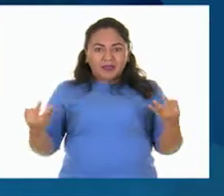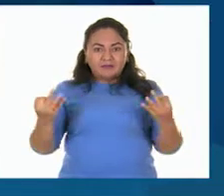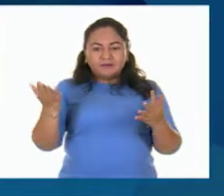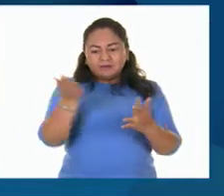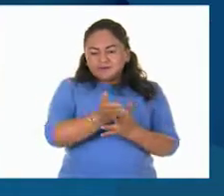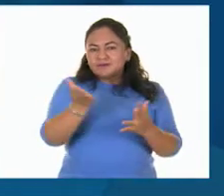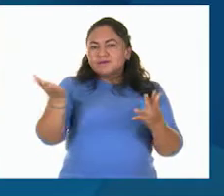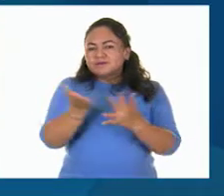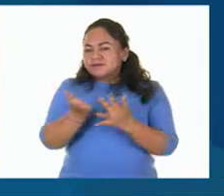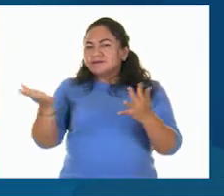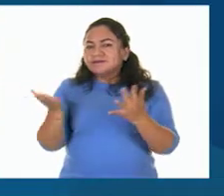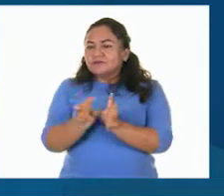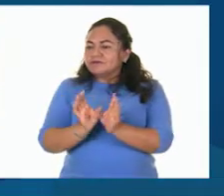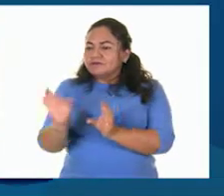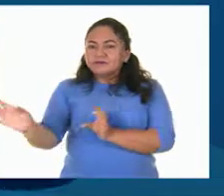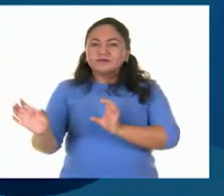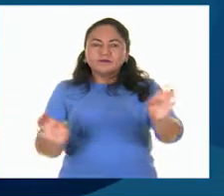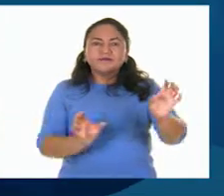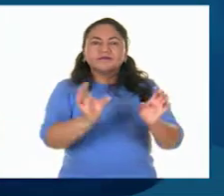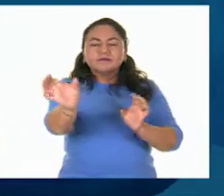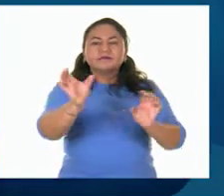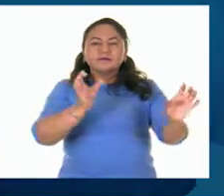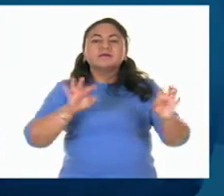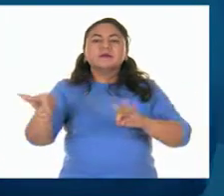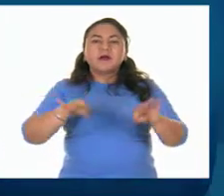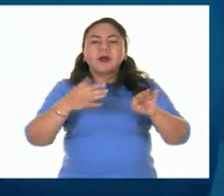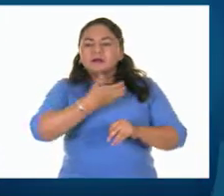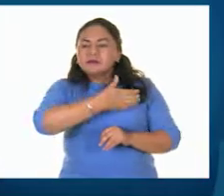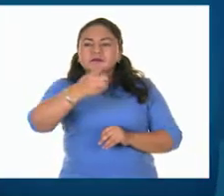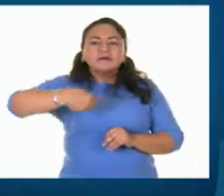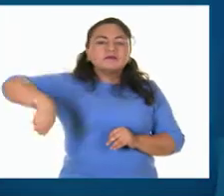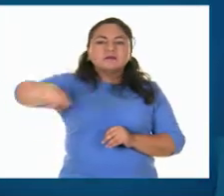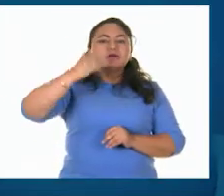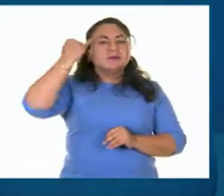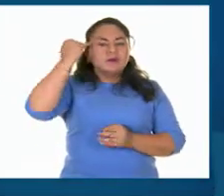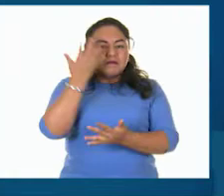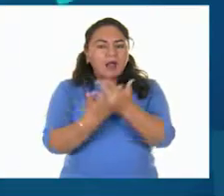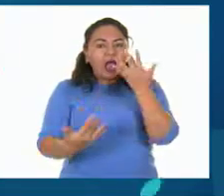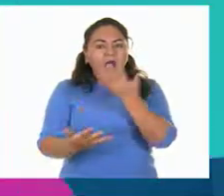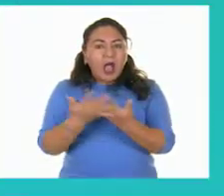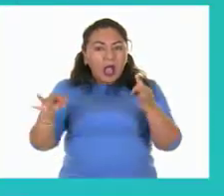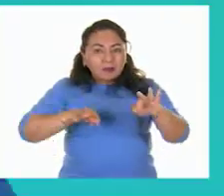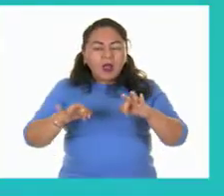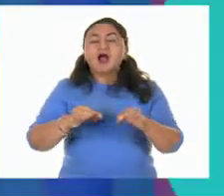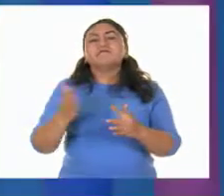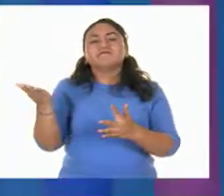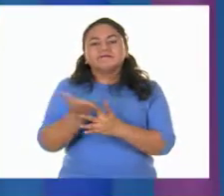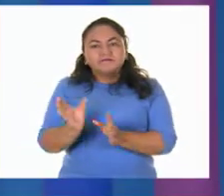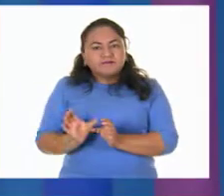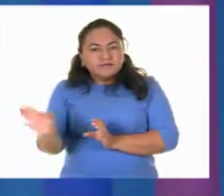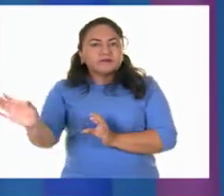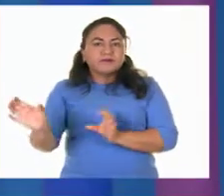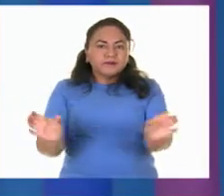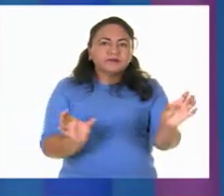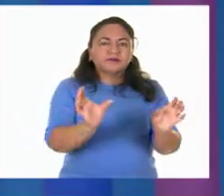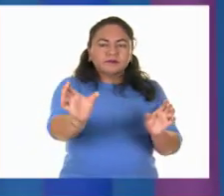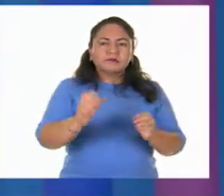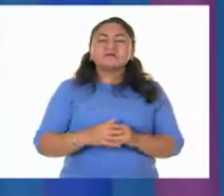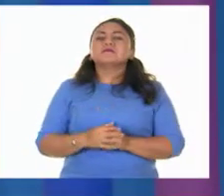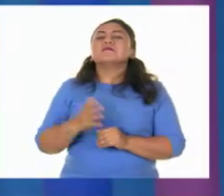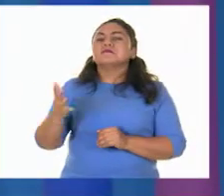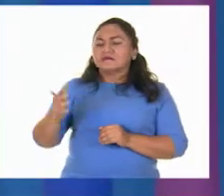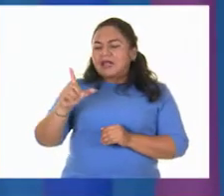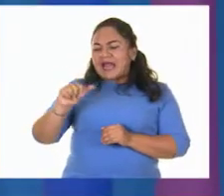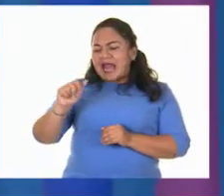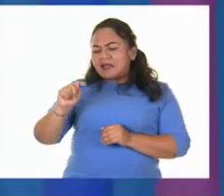la distribución de la propiedad de las tierras de cultivo entre los campesinos que las trabajan. Pero el fin del latifundio